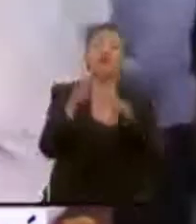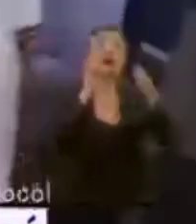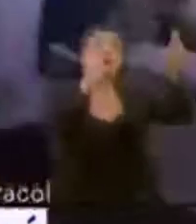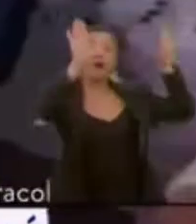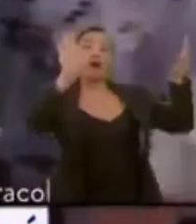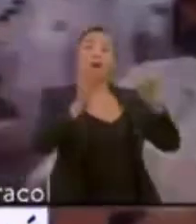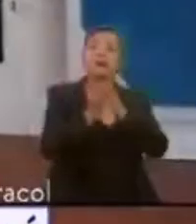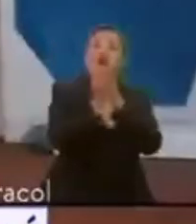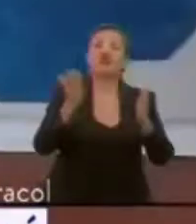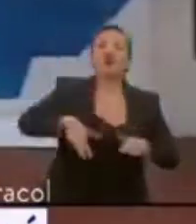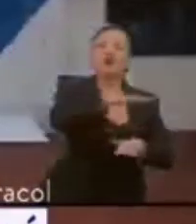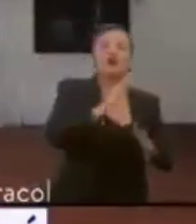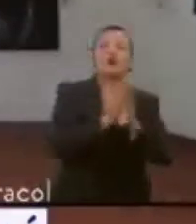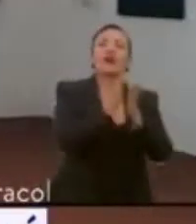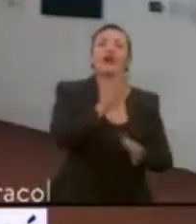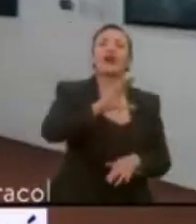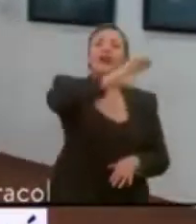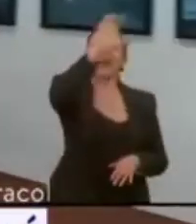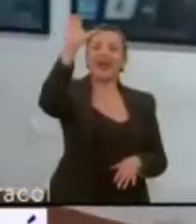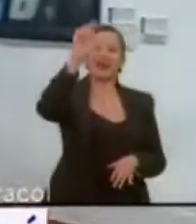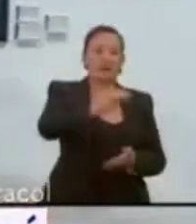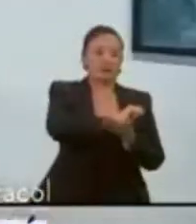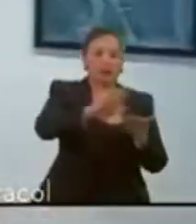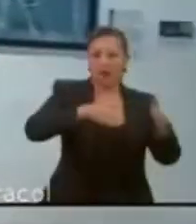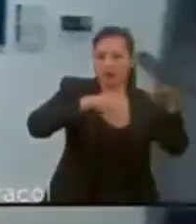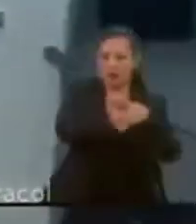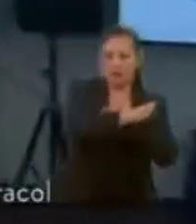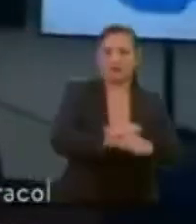ver en el Museo Naval del Caribe con entrada gratuita.